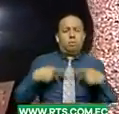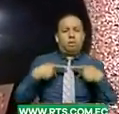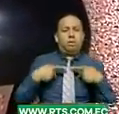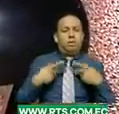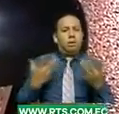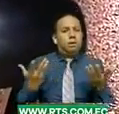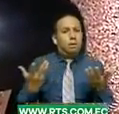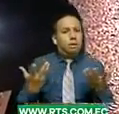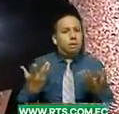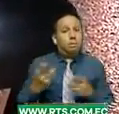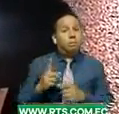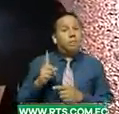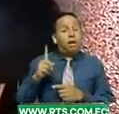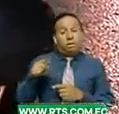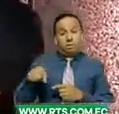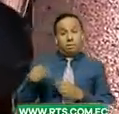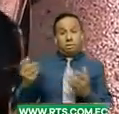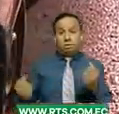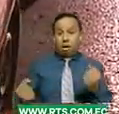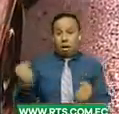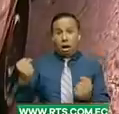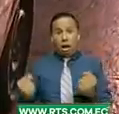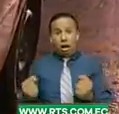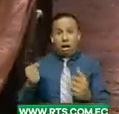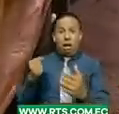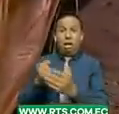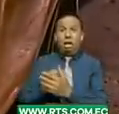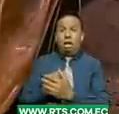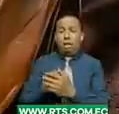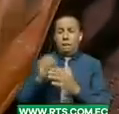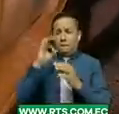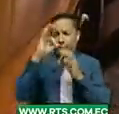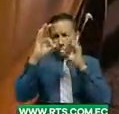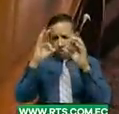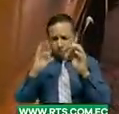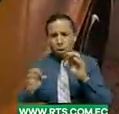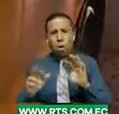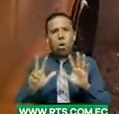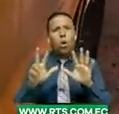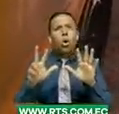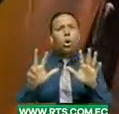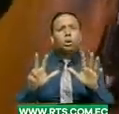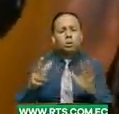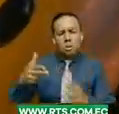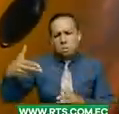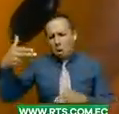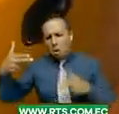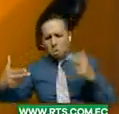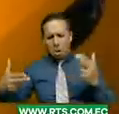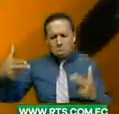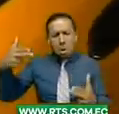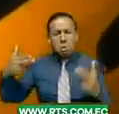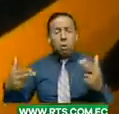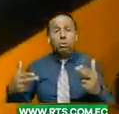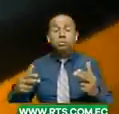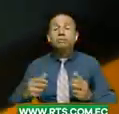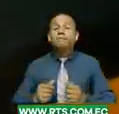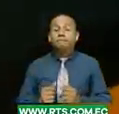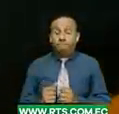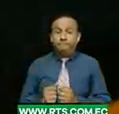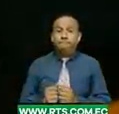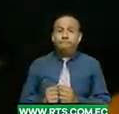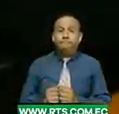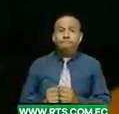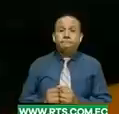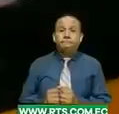el parabrisas, quedó de esa manera con orificios de los 8 proyectiles que ingresaron a